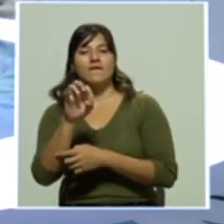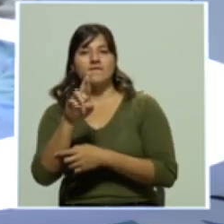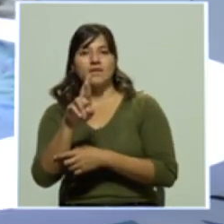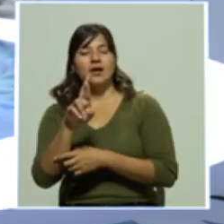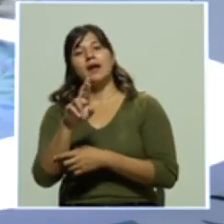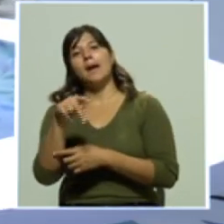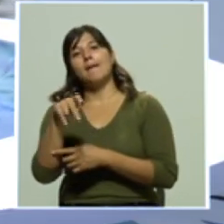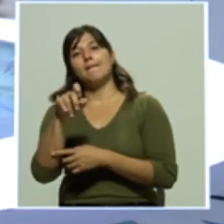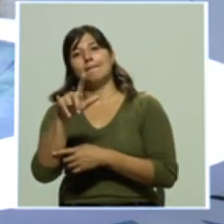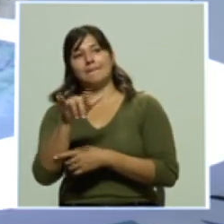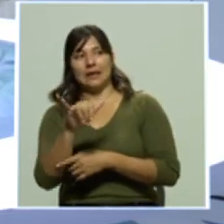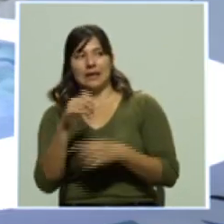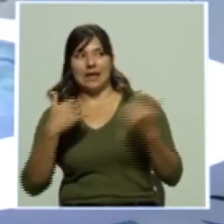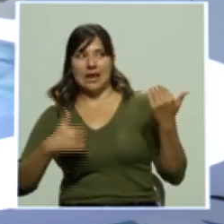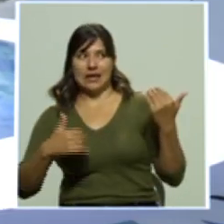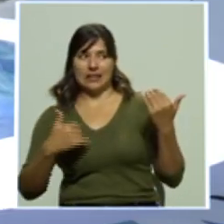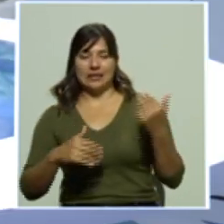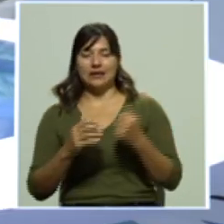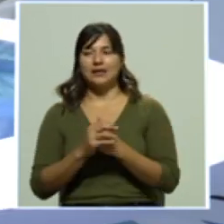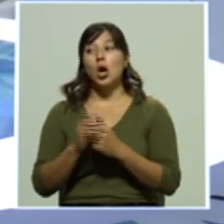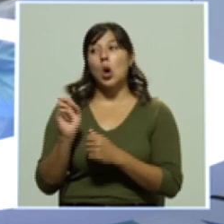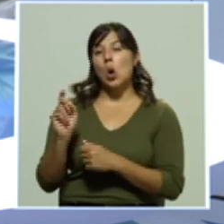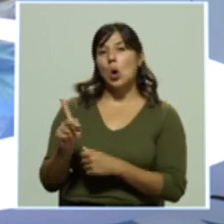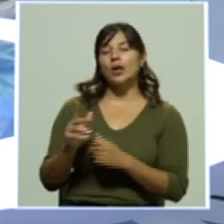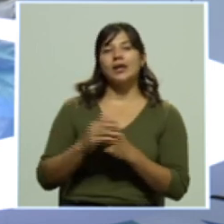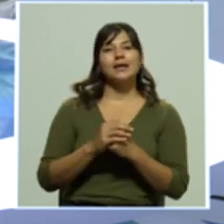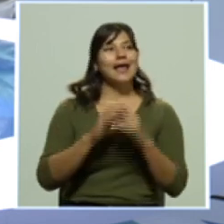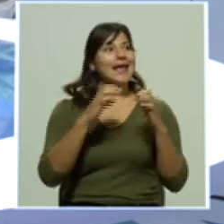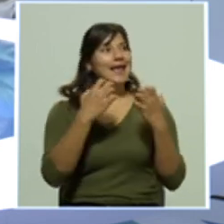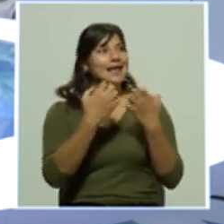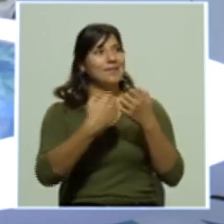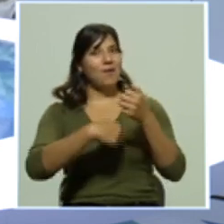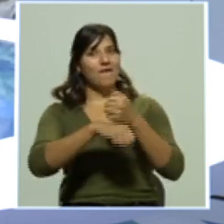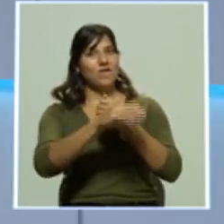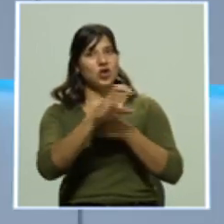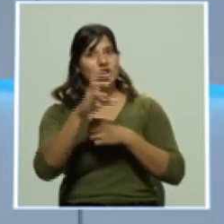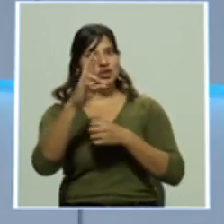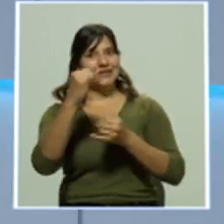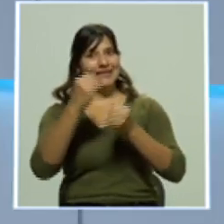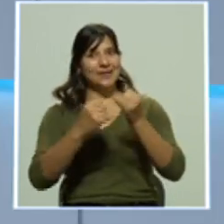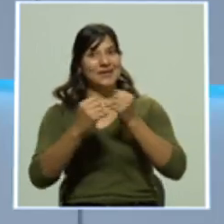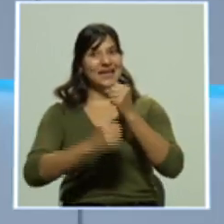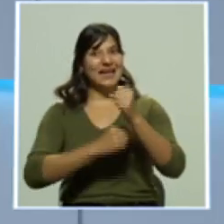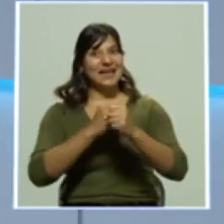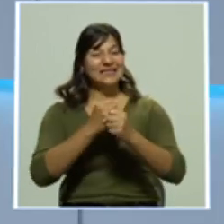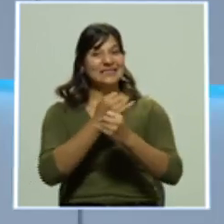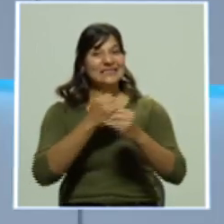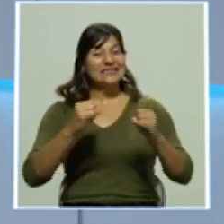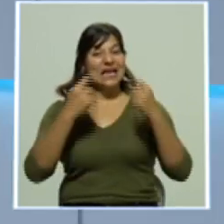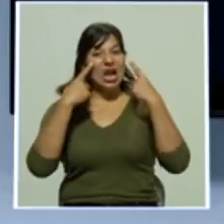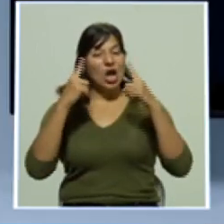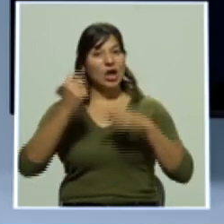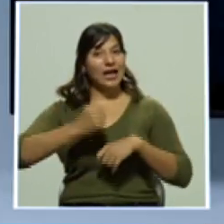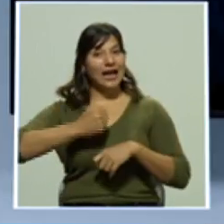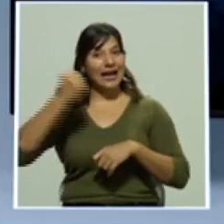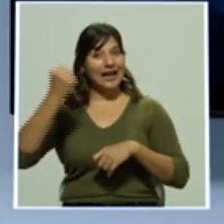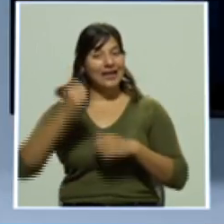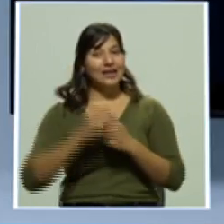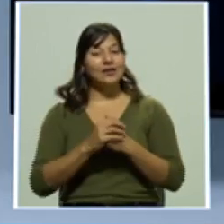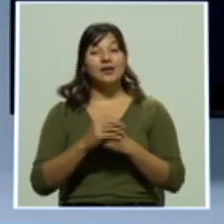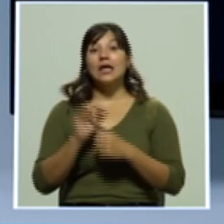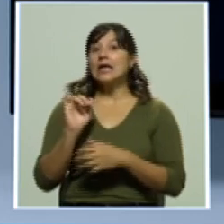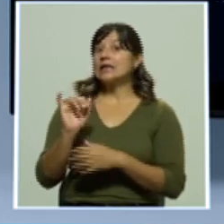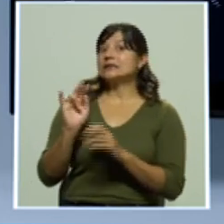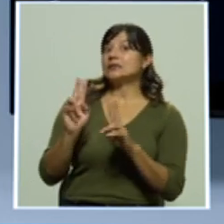está bien, está bien. Don Coco, la Sele está cerrando el año sin ganar. Don Ernesto, es un